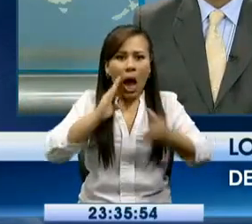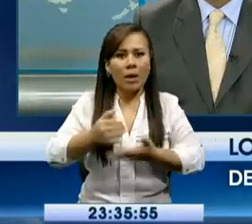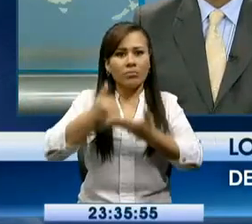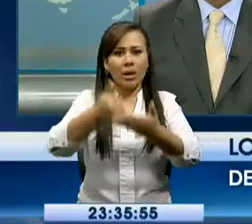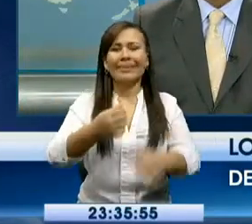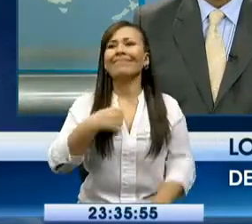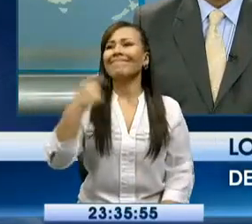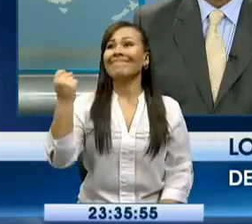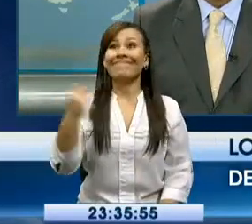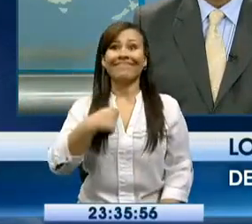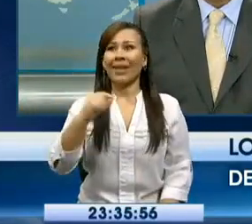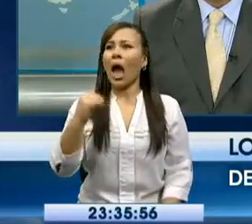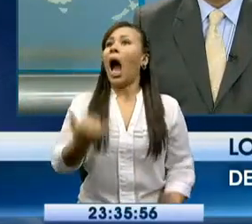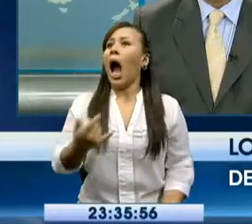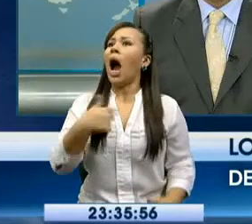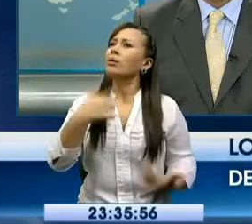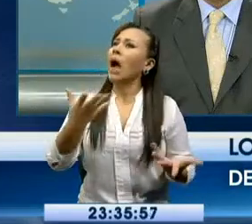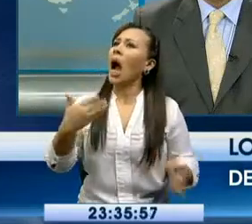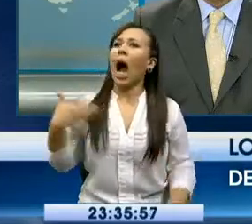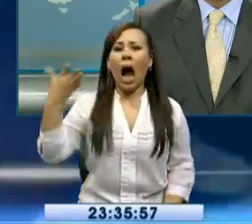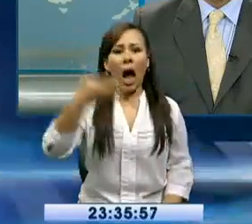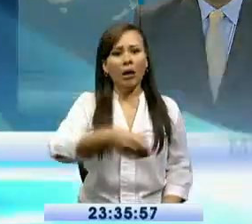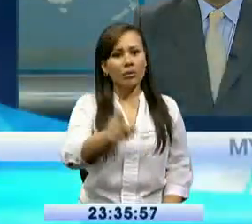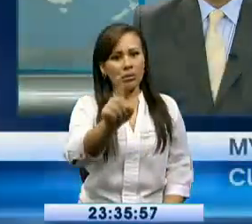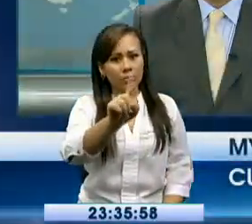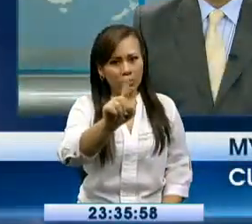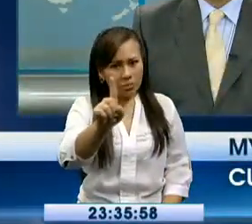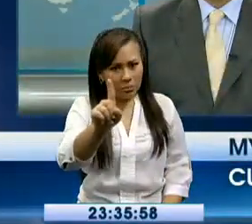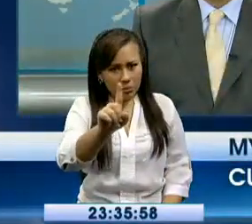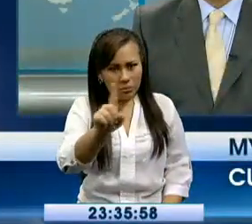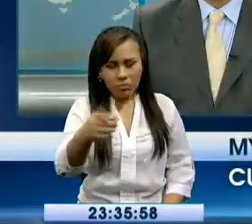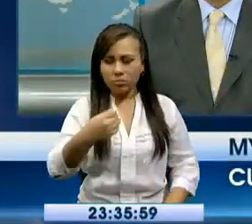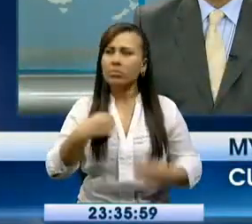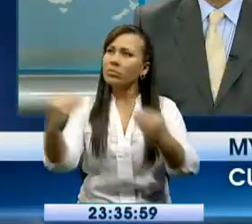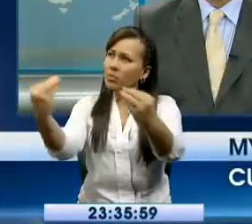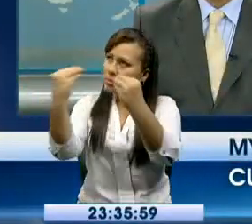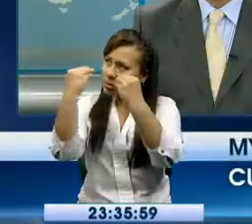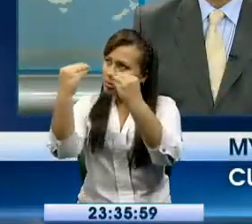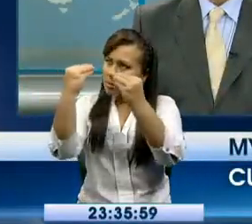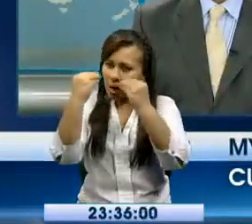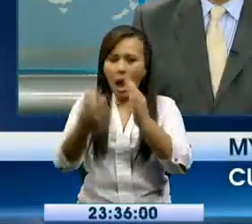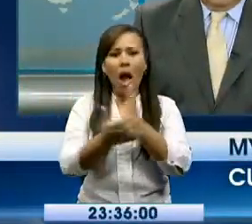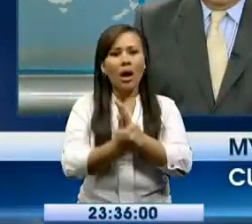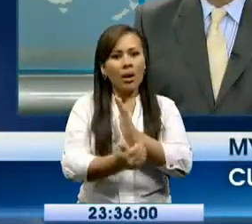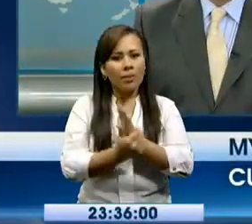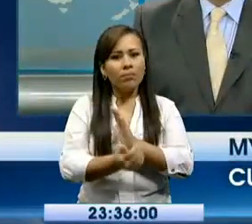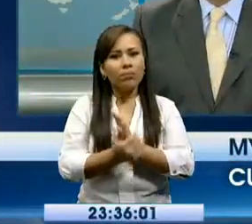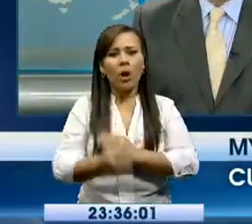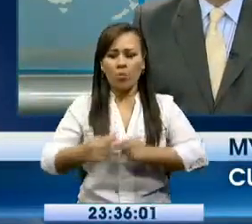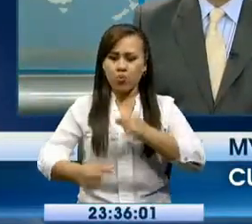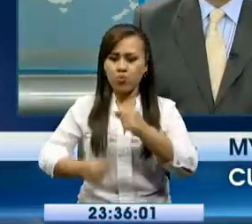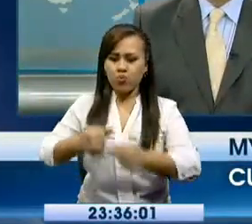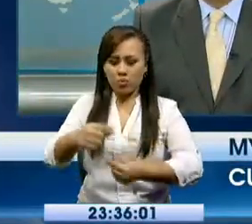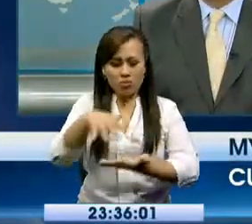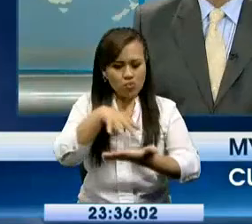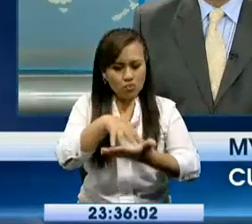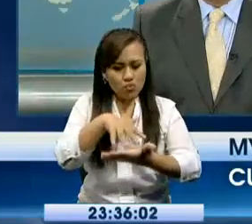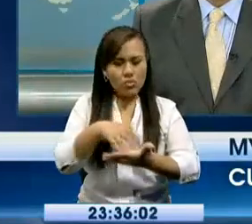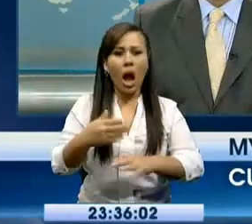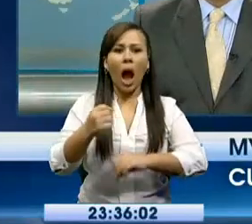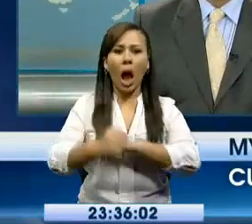casual, esto es la aplicación, la implementación de una serie de procedimientos que hemos venido trabajando muchos años